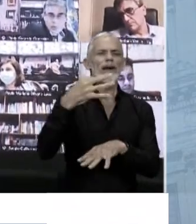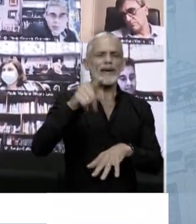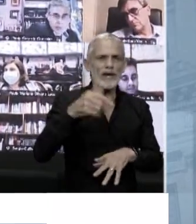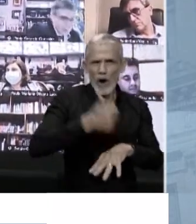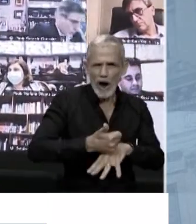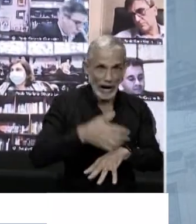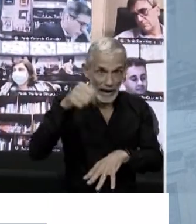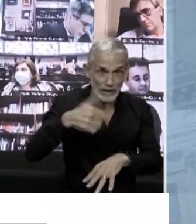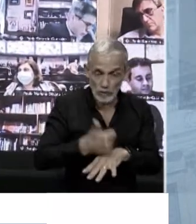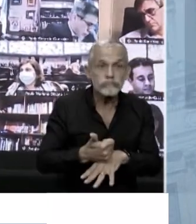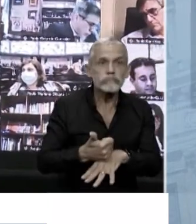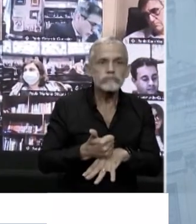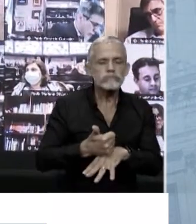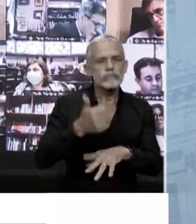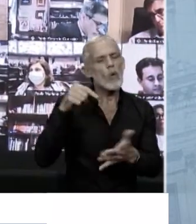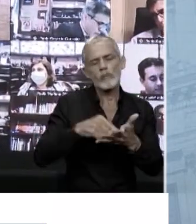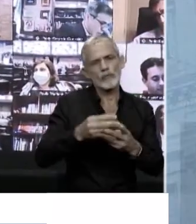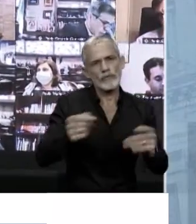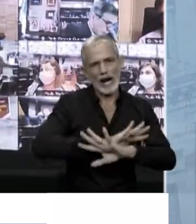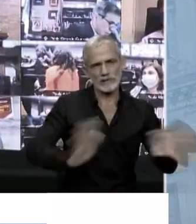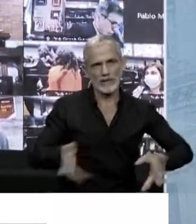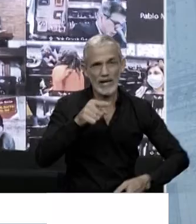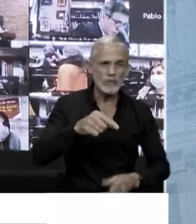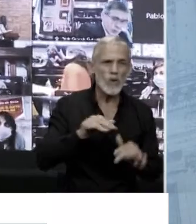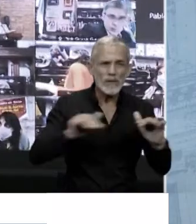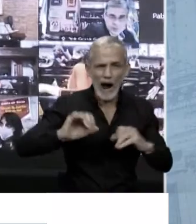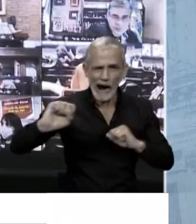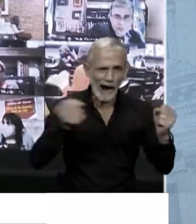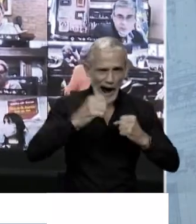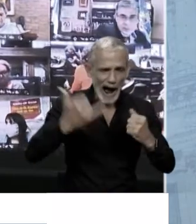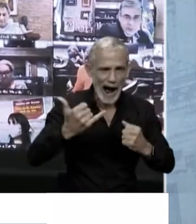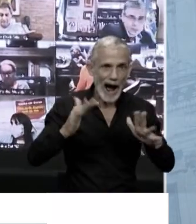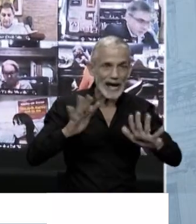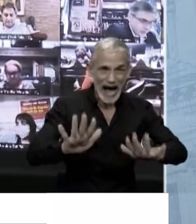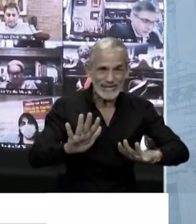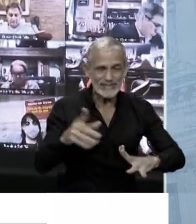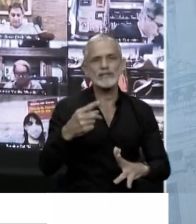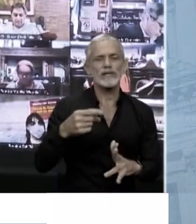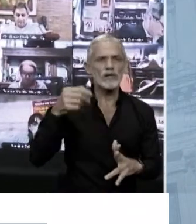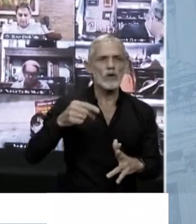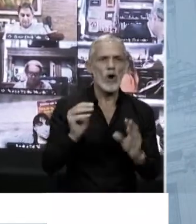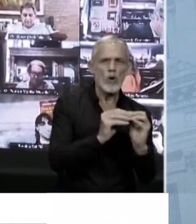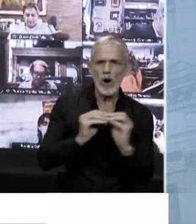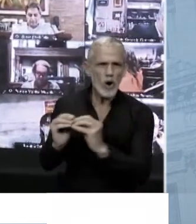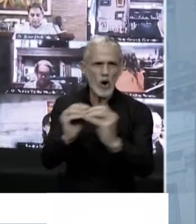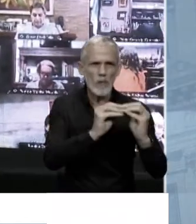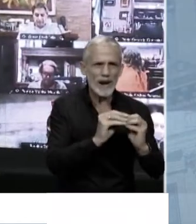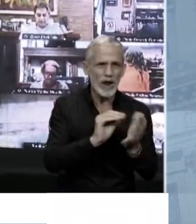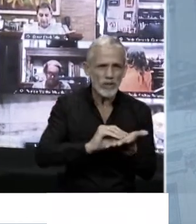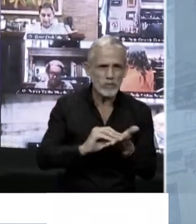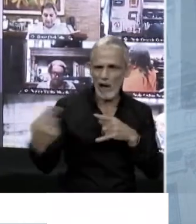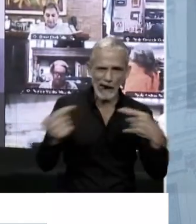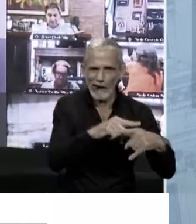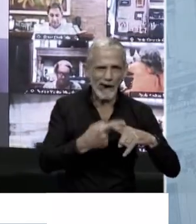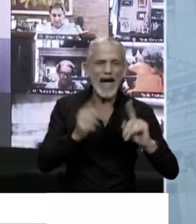Y esto hoy está marcando un punto final. Si no, el nivel de tensión no merecería que entre colegas estemos discutiendo